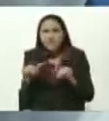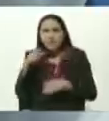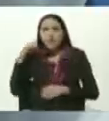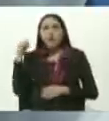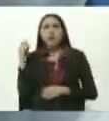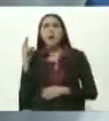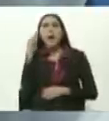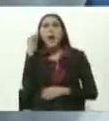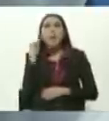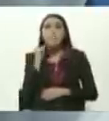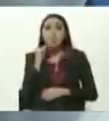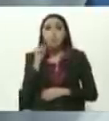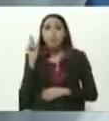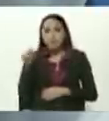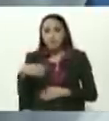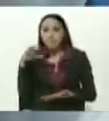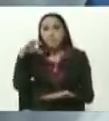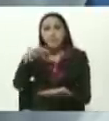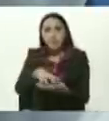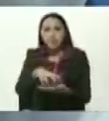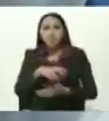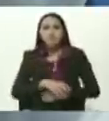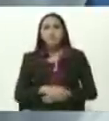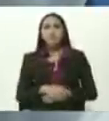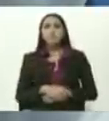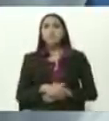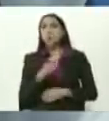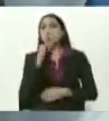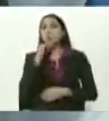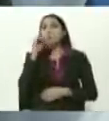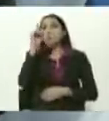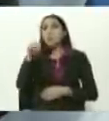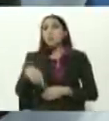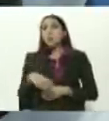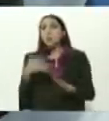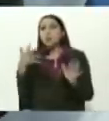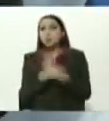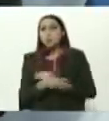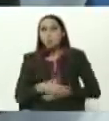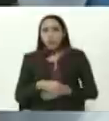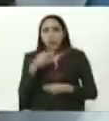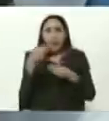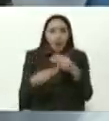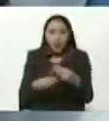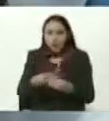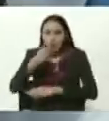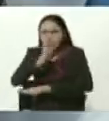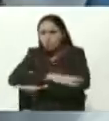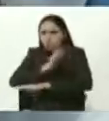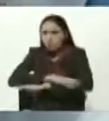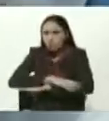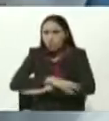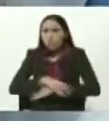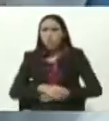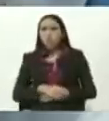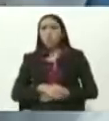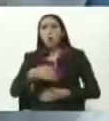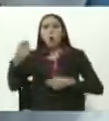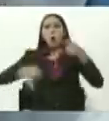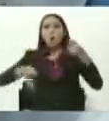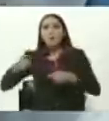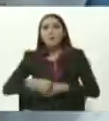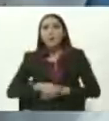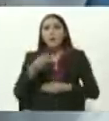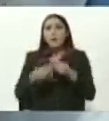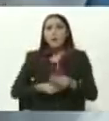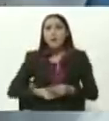estado Bolívar. Y también obviamente haremos comentarios de la actuación impecable de los fiscales del Ministerio